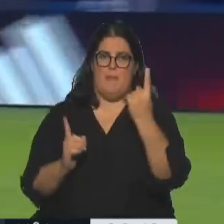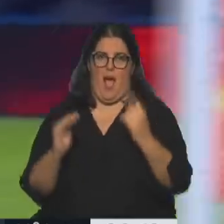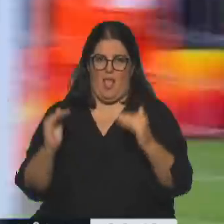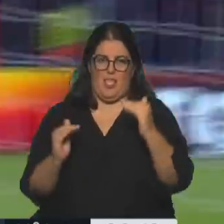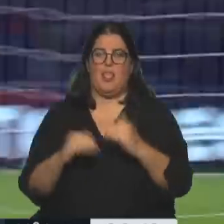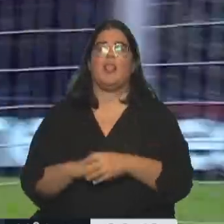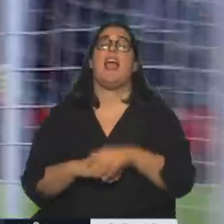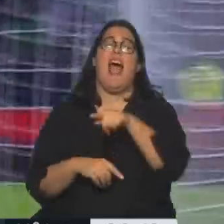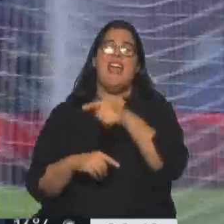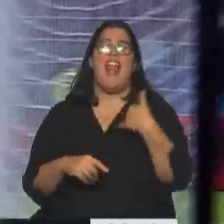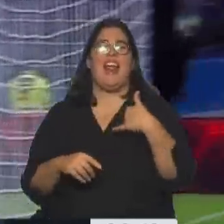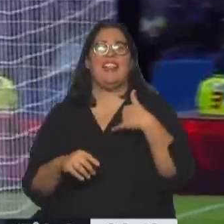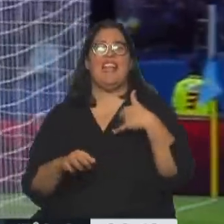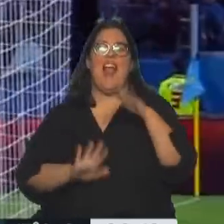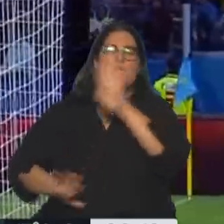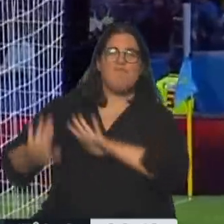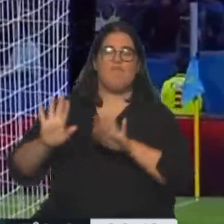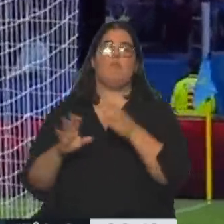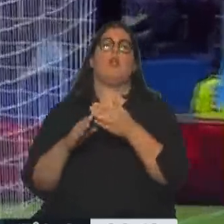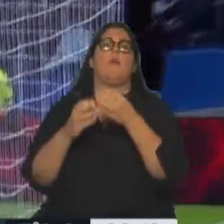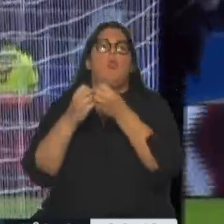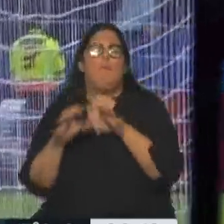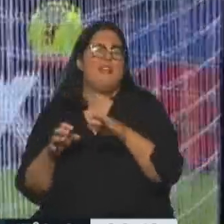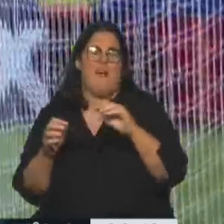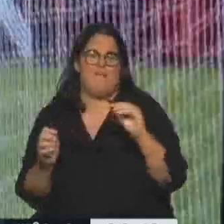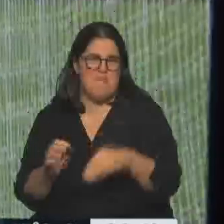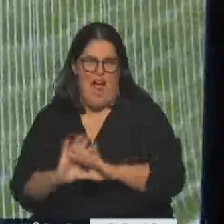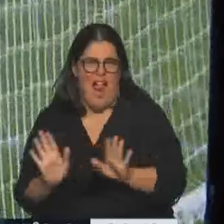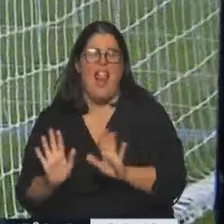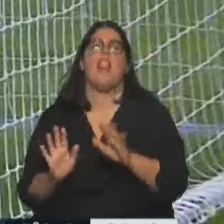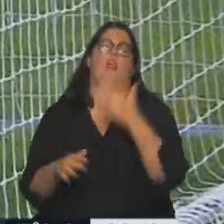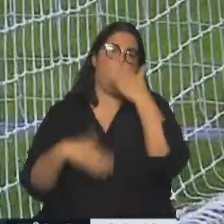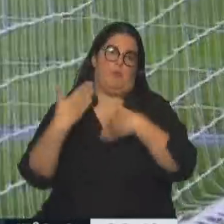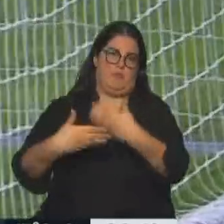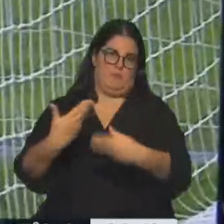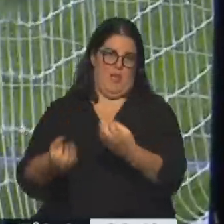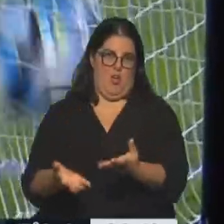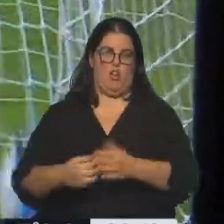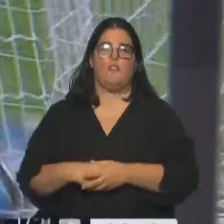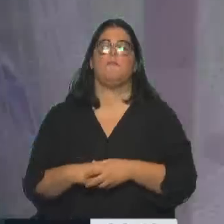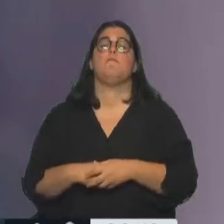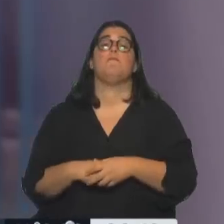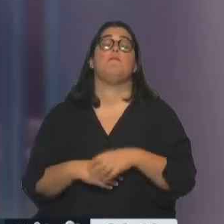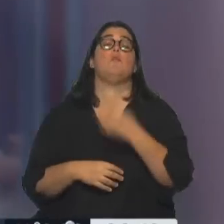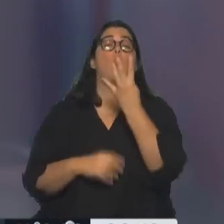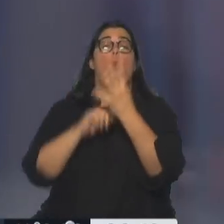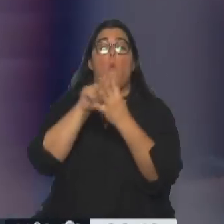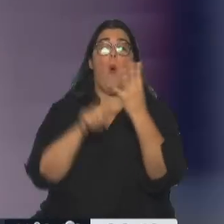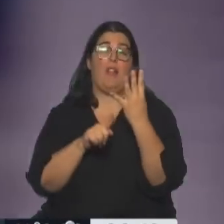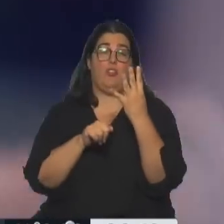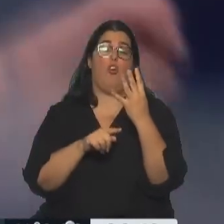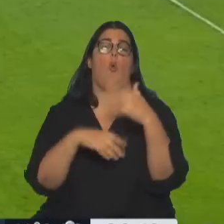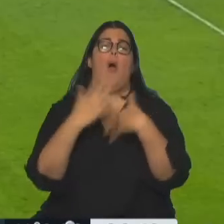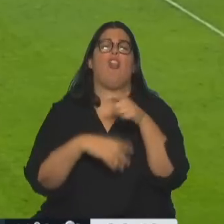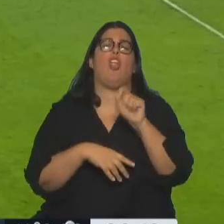acomoda un poco el equipo que había empezado mal en el encuentro. Buen cabezazo de Vélez, uno de los cuatro santafesinos que hay en este equipo argentino. Alejo Vélez,